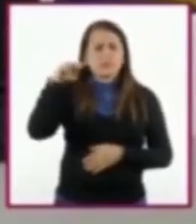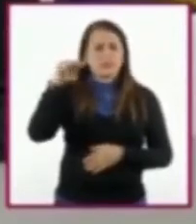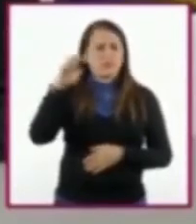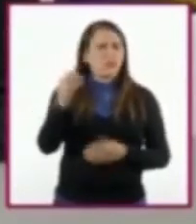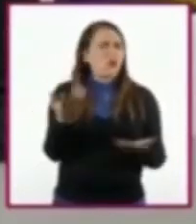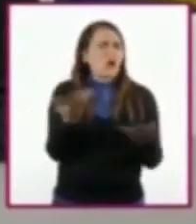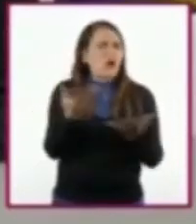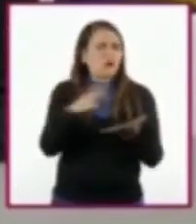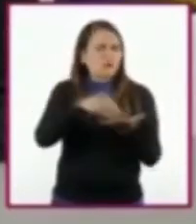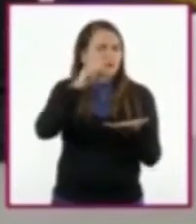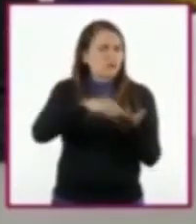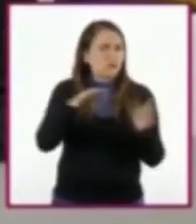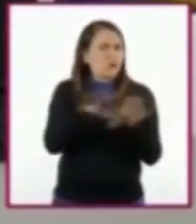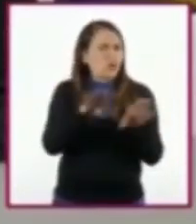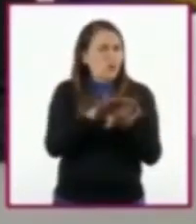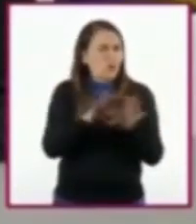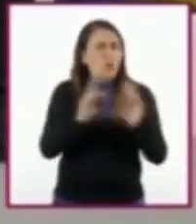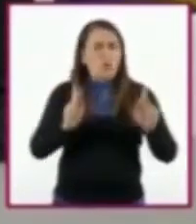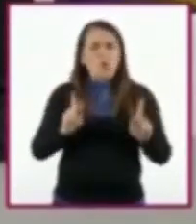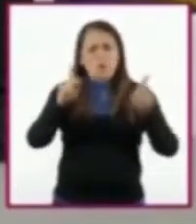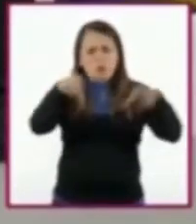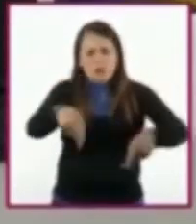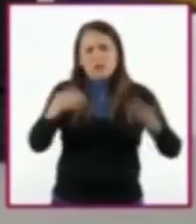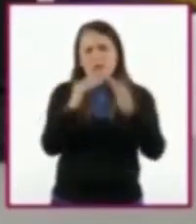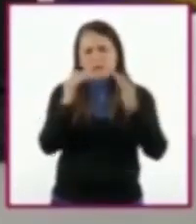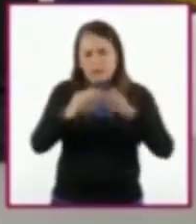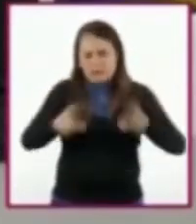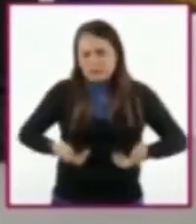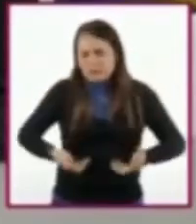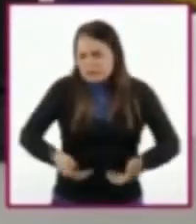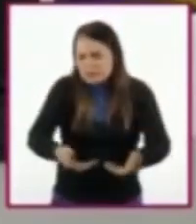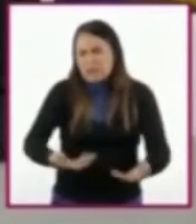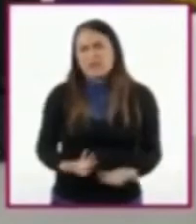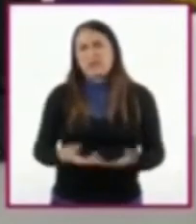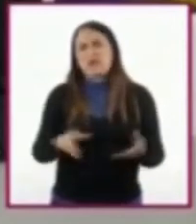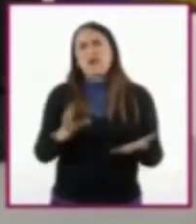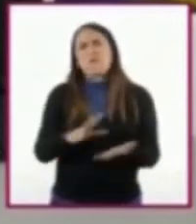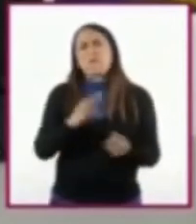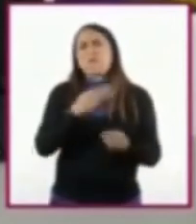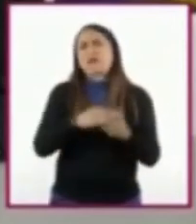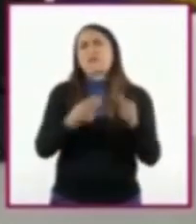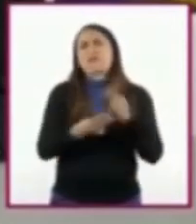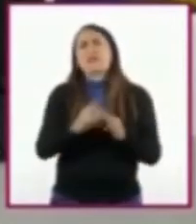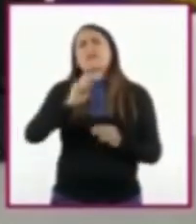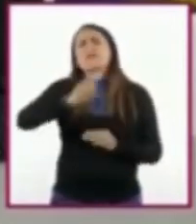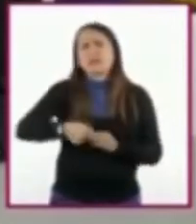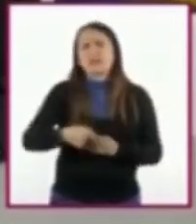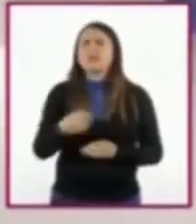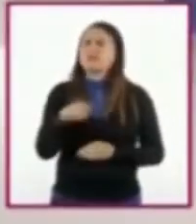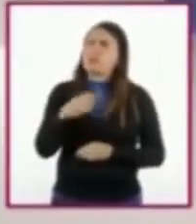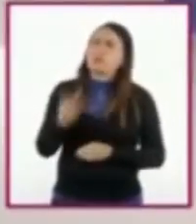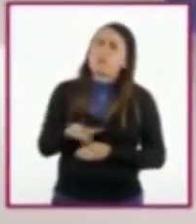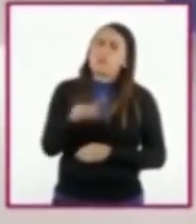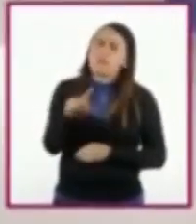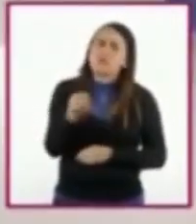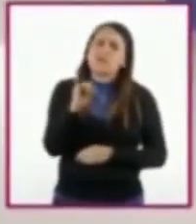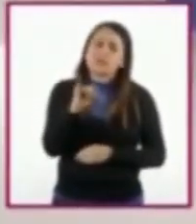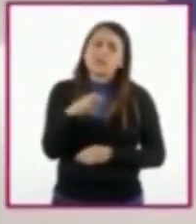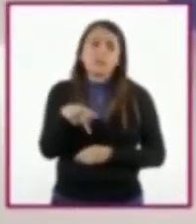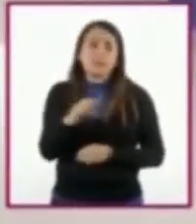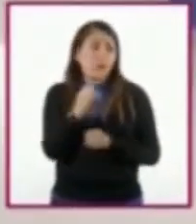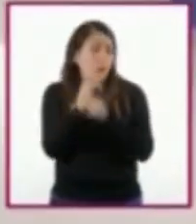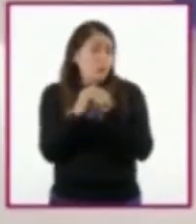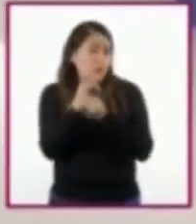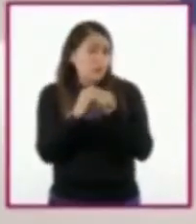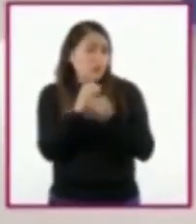construyen casas, puentes, edificios y calles? Sí me lo he preguntado, pero no he investigado. Sería muy